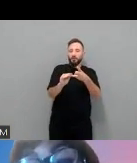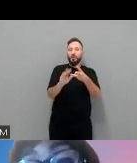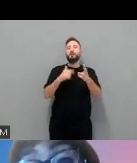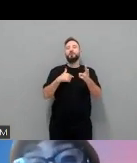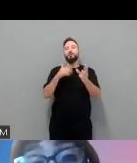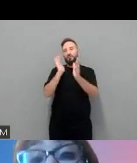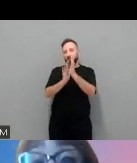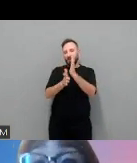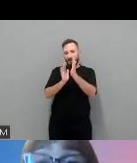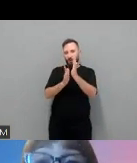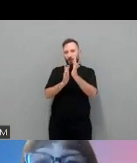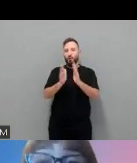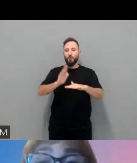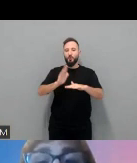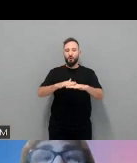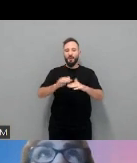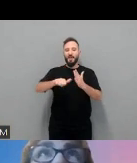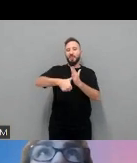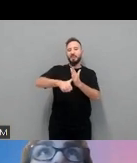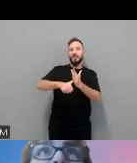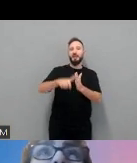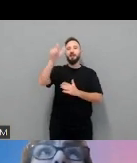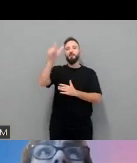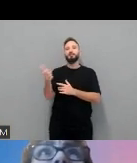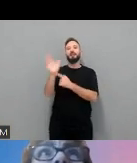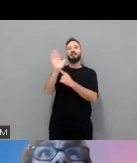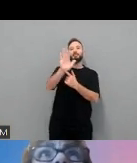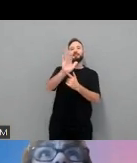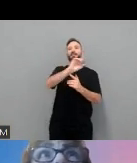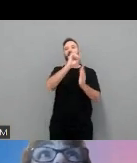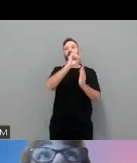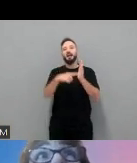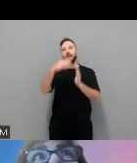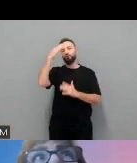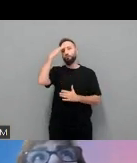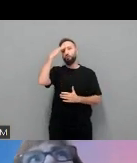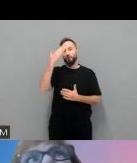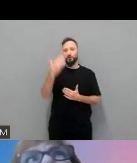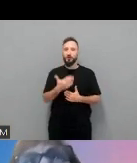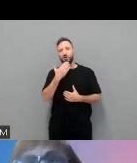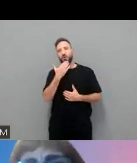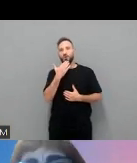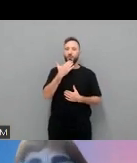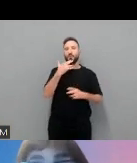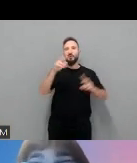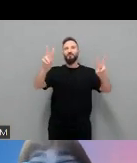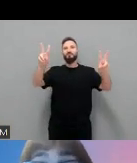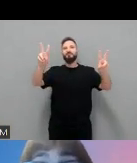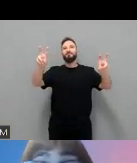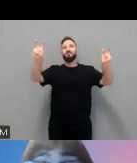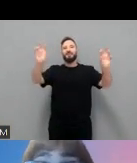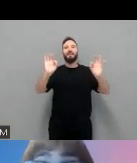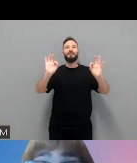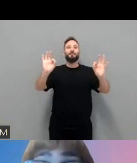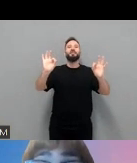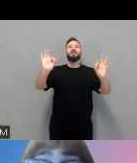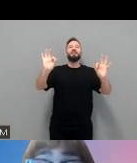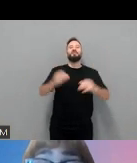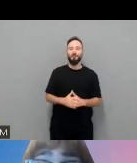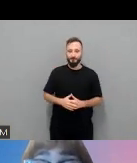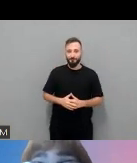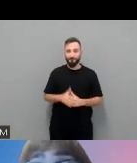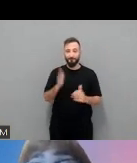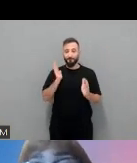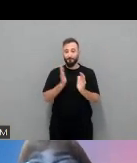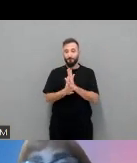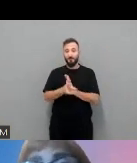porque el DNI de representante legal es como un supuesto muy, muy concreto. Es decir, eso es